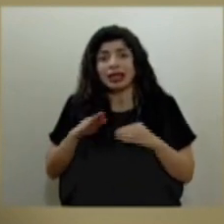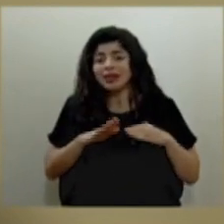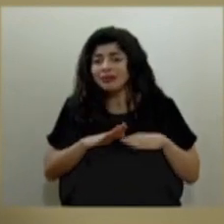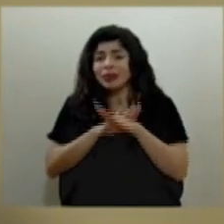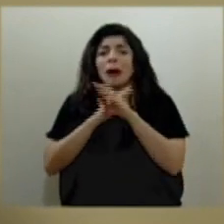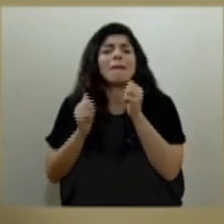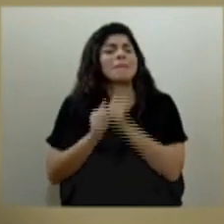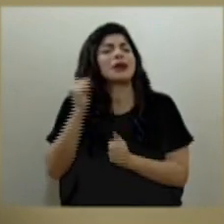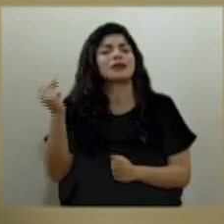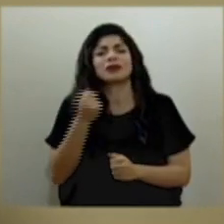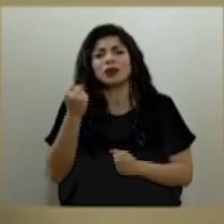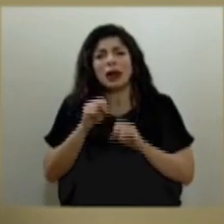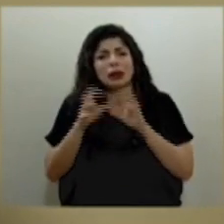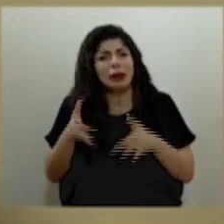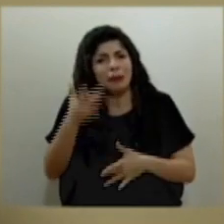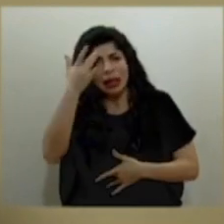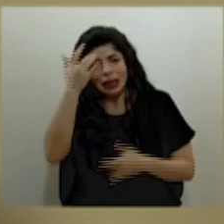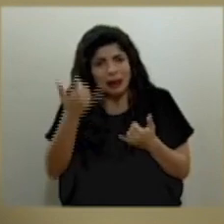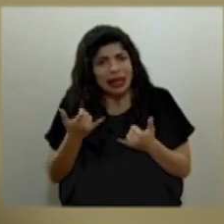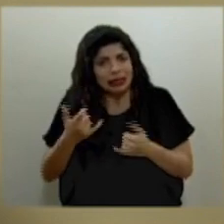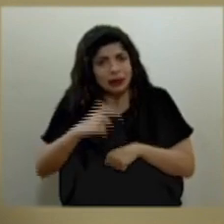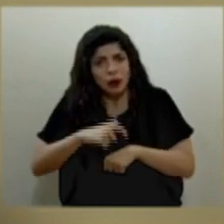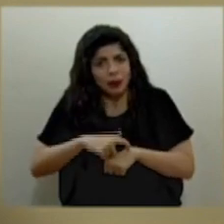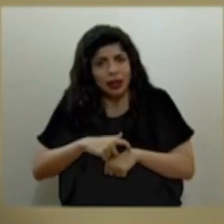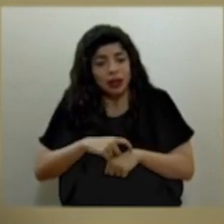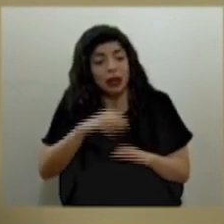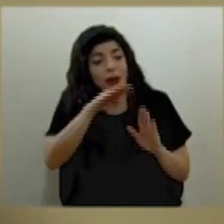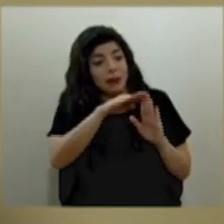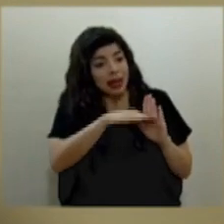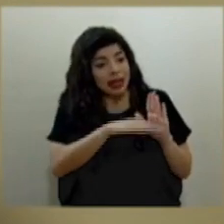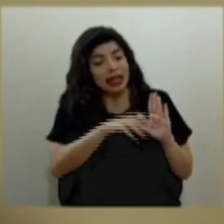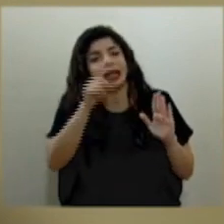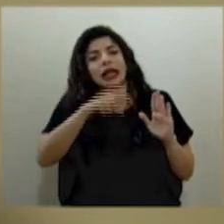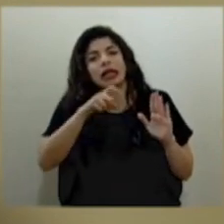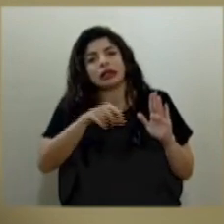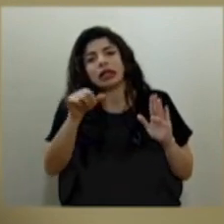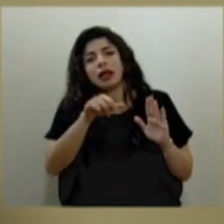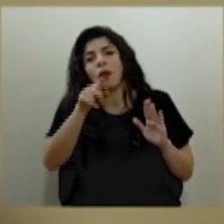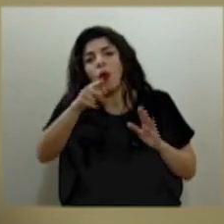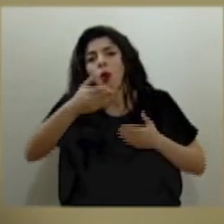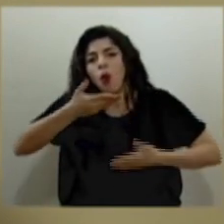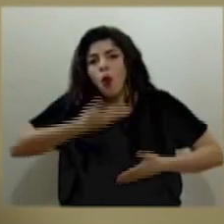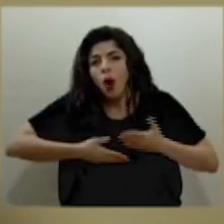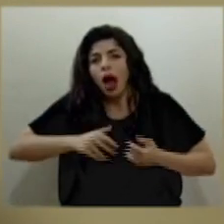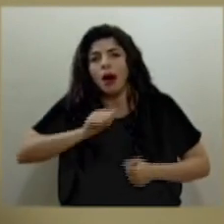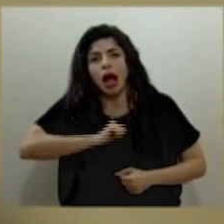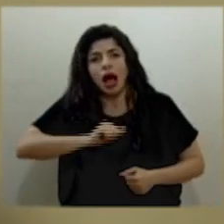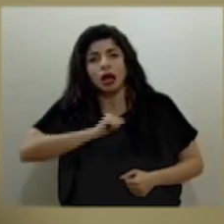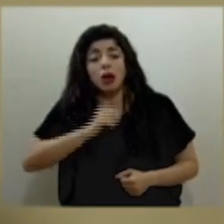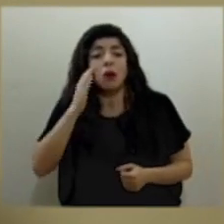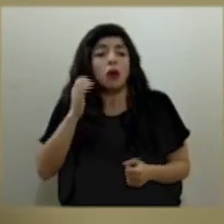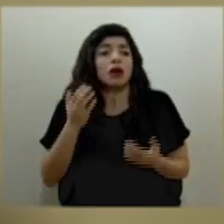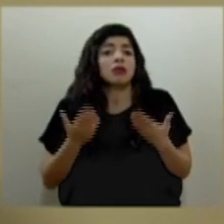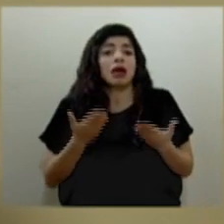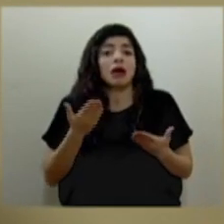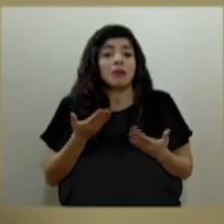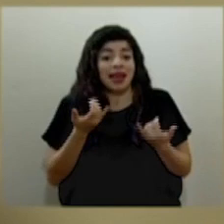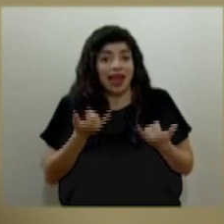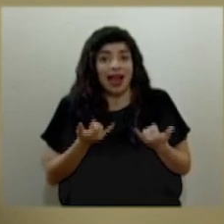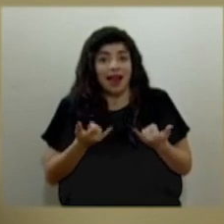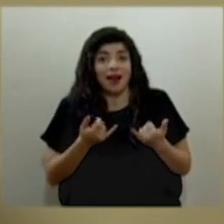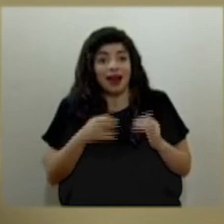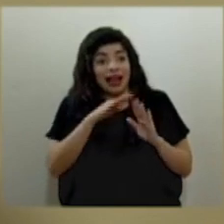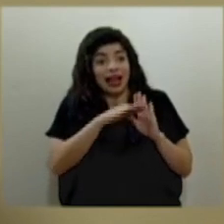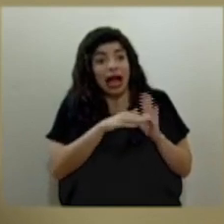más fuerte, y que además de estas medidas se requiere siempre de ese comportamiento, esa colaboración, porque igual puede ser que esto que estamos